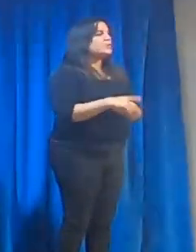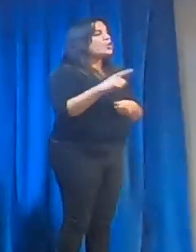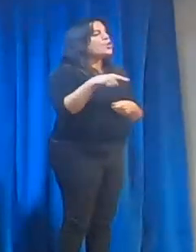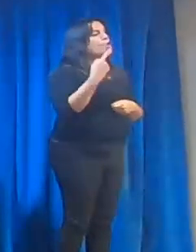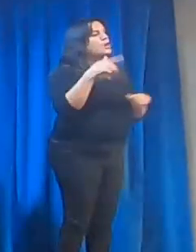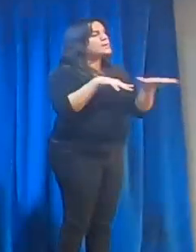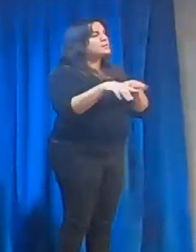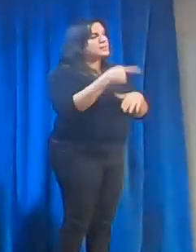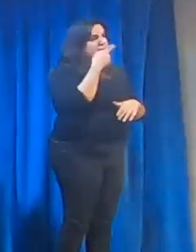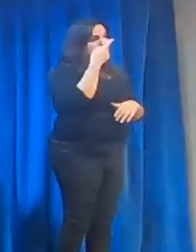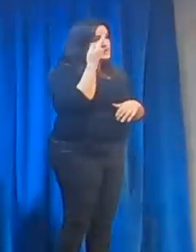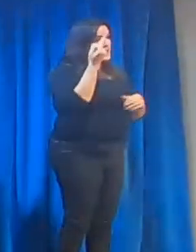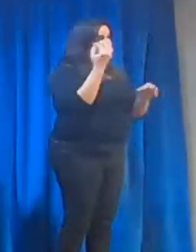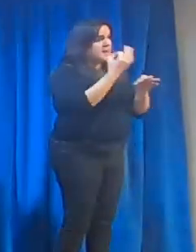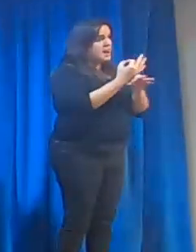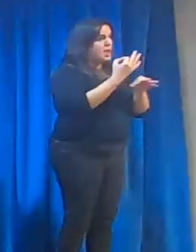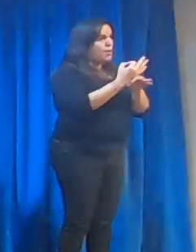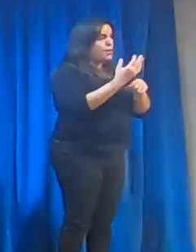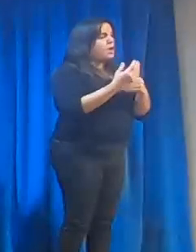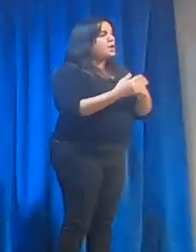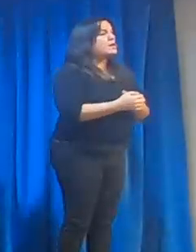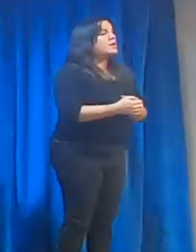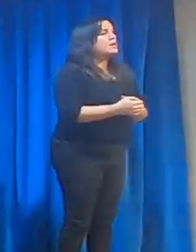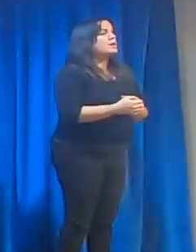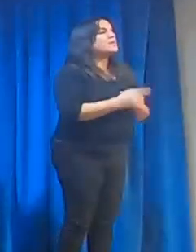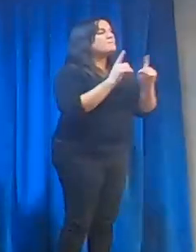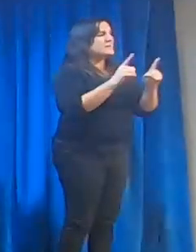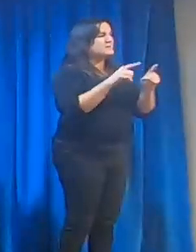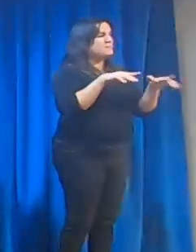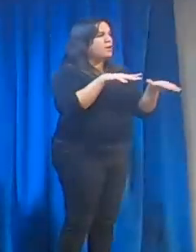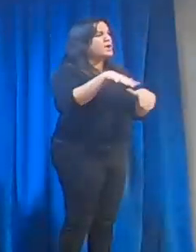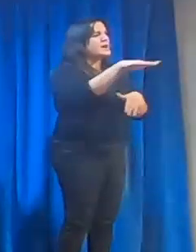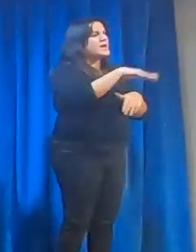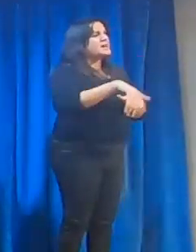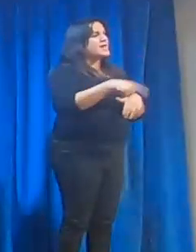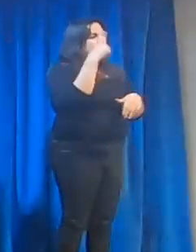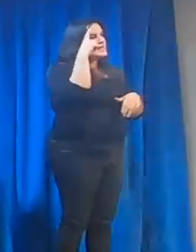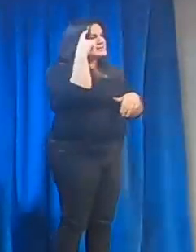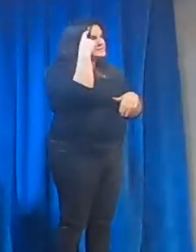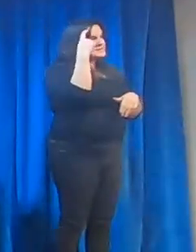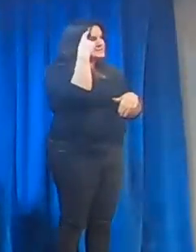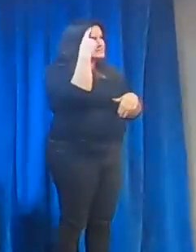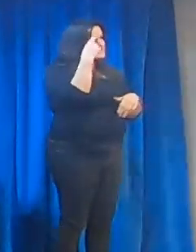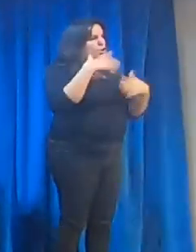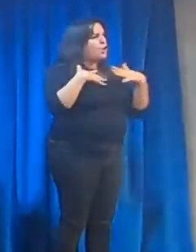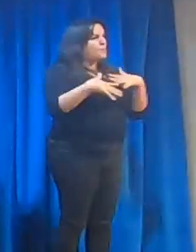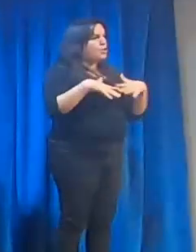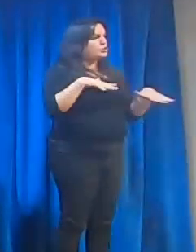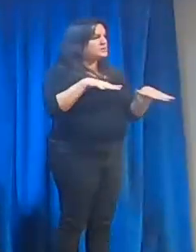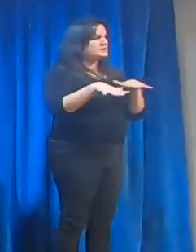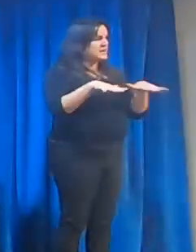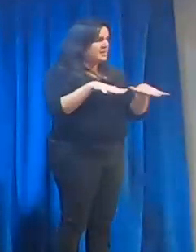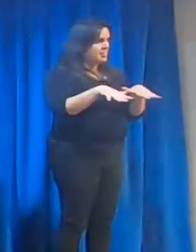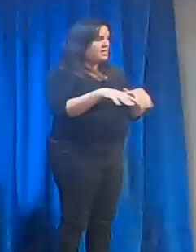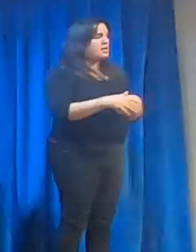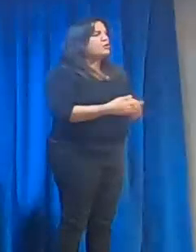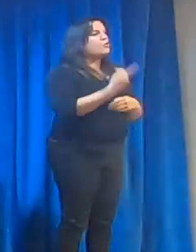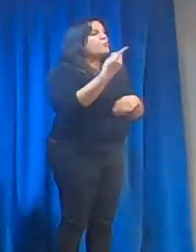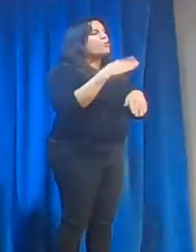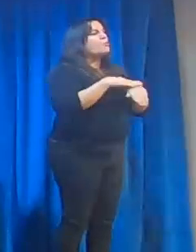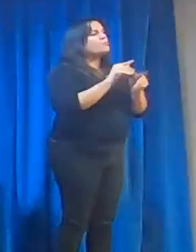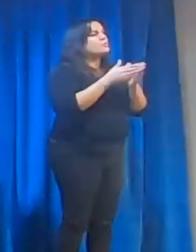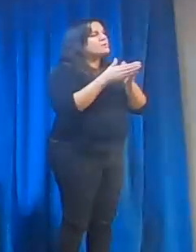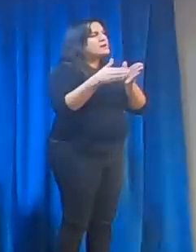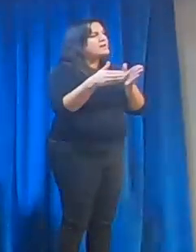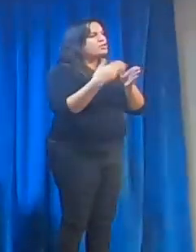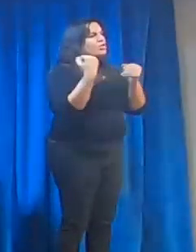interesante, que se hace en las escuelas, se hace en psicomotricidad, es un pequeño momento que parece que fuera de no tarea,